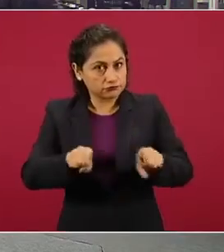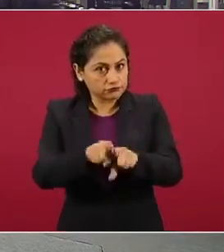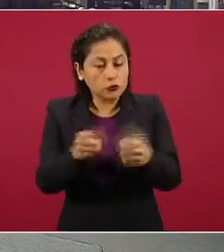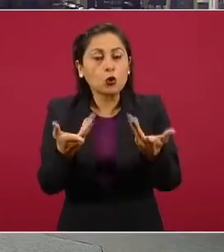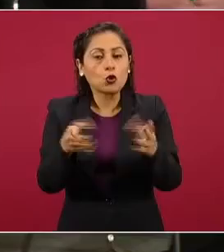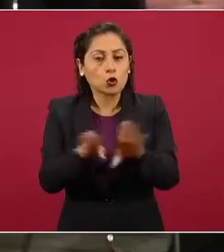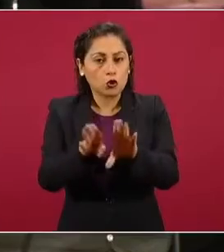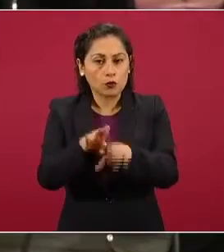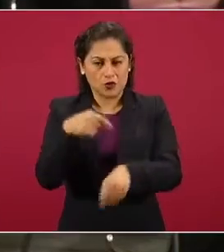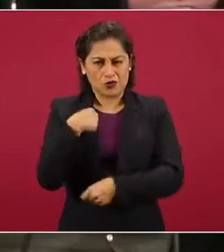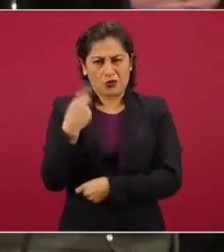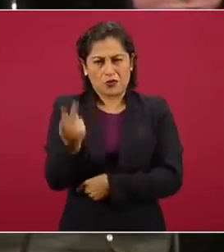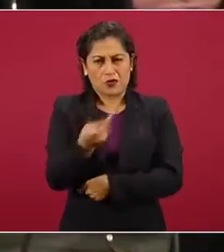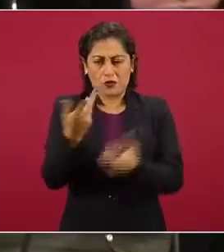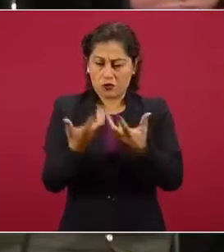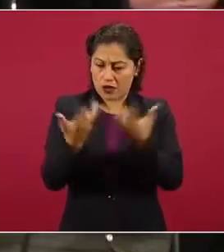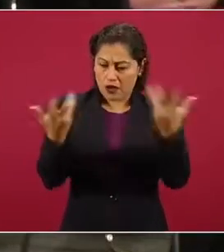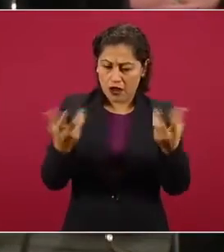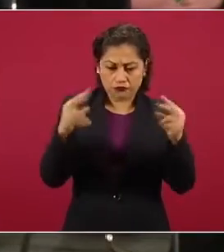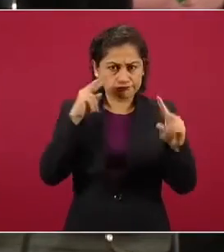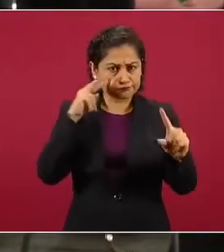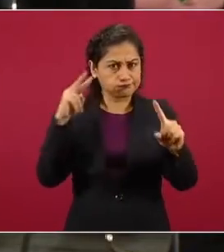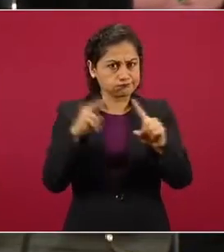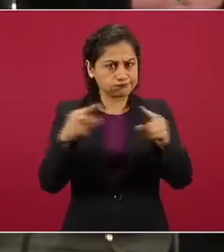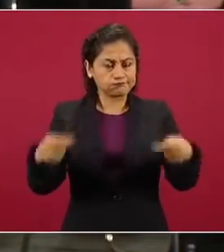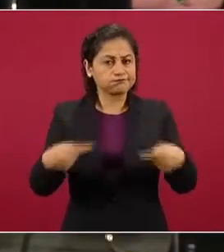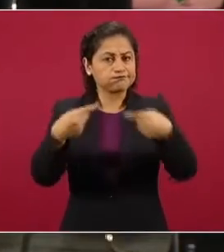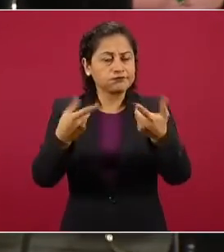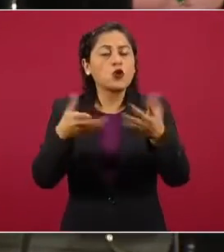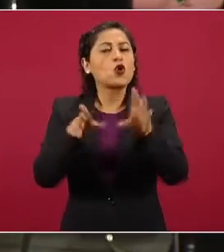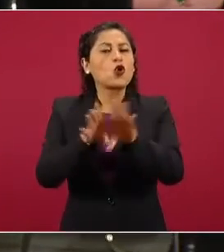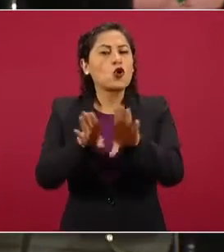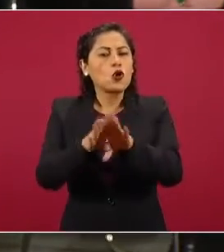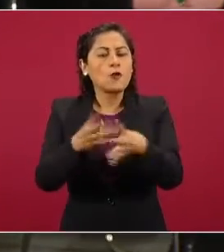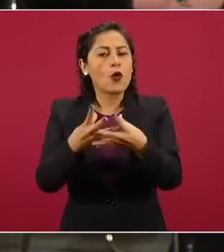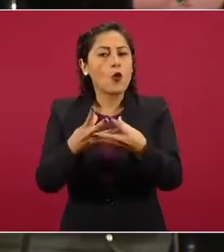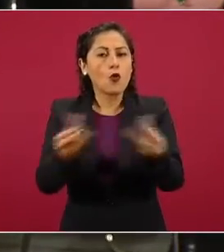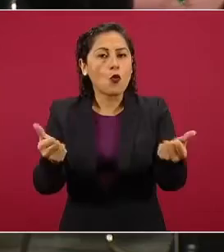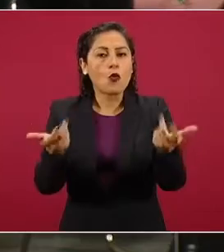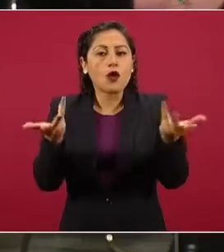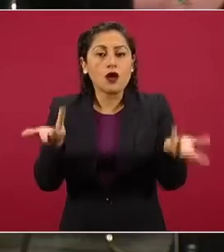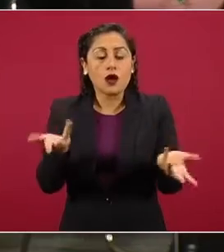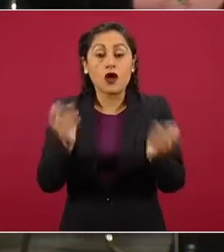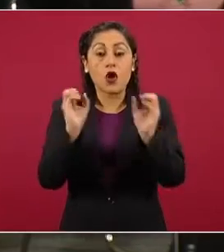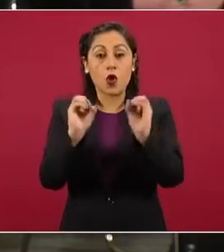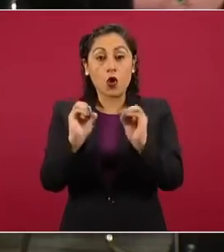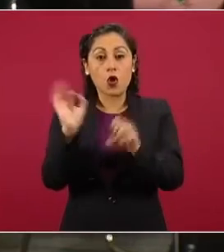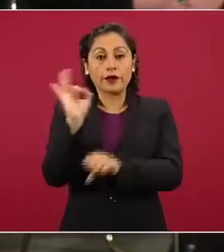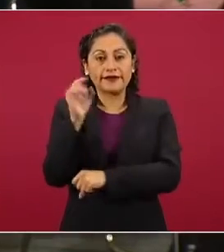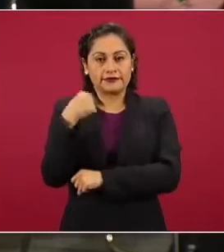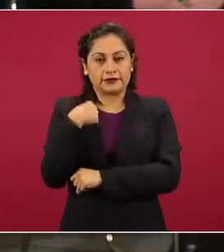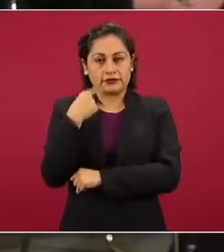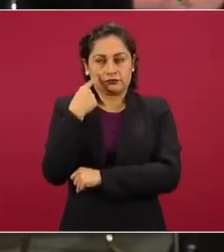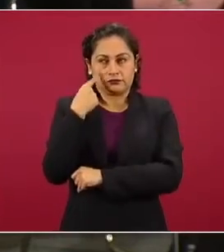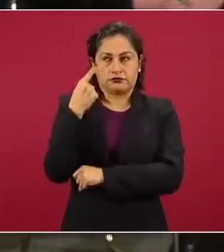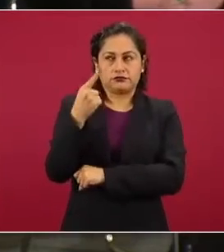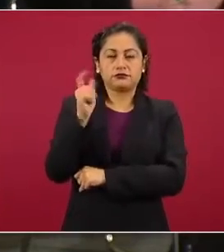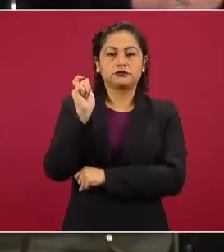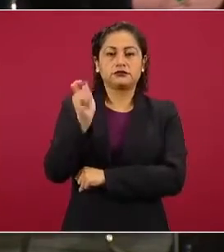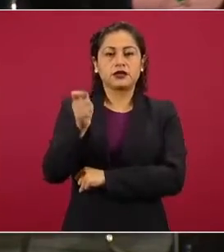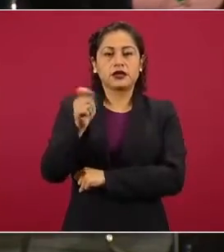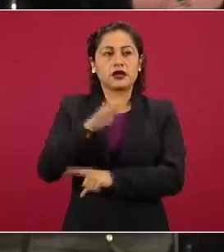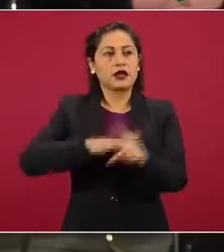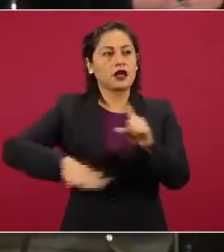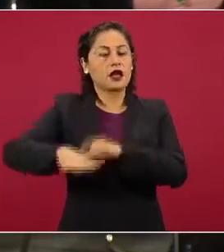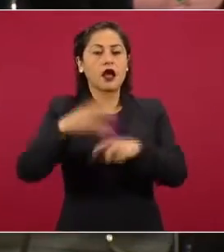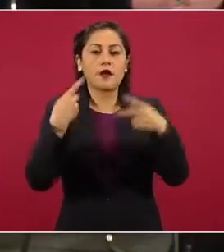podría resolver este tema y si no teme que de pronto, después de esta situación,